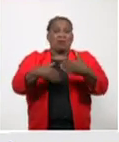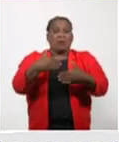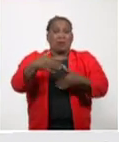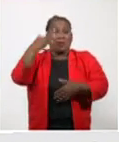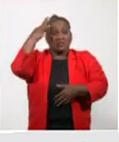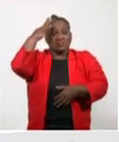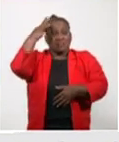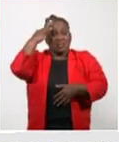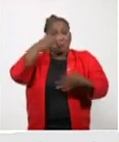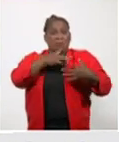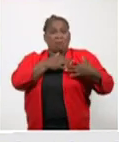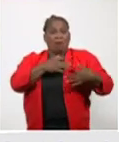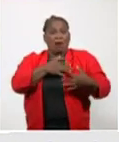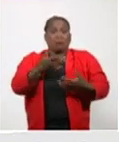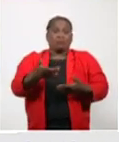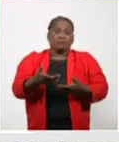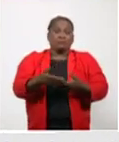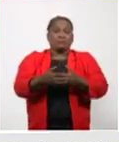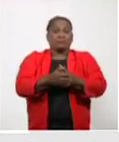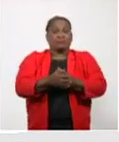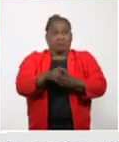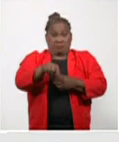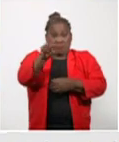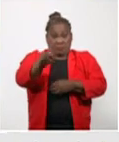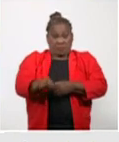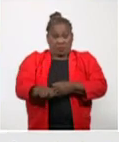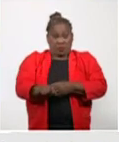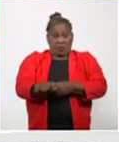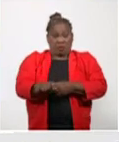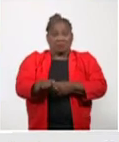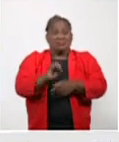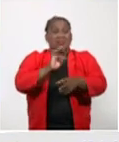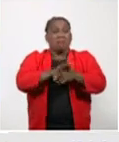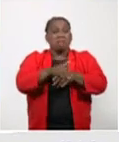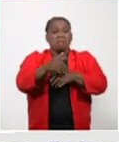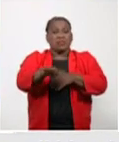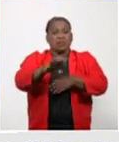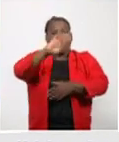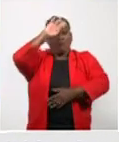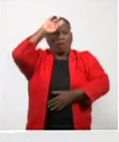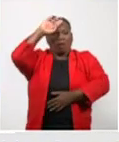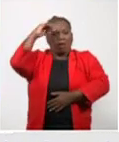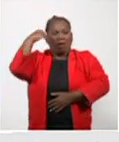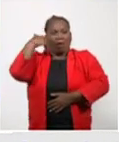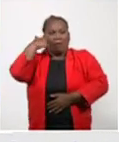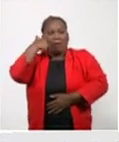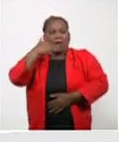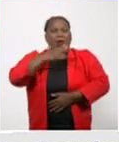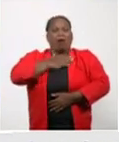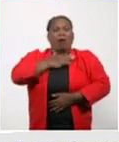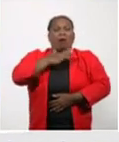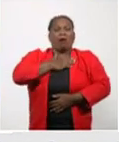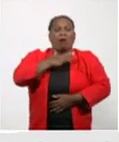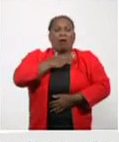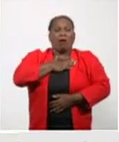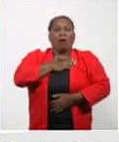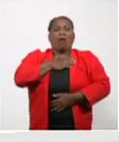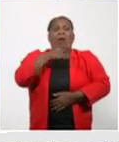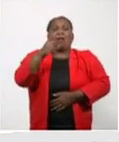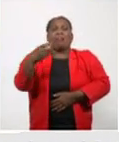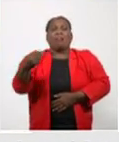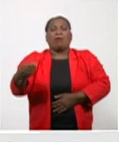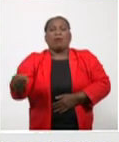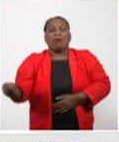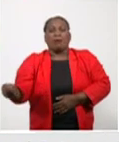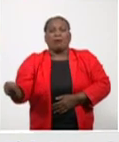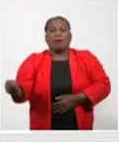isquémica. Este paciente, como síntomas iniciales, fue la fiebre, la tos seca y diarreas.